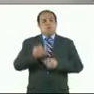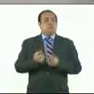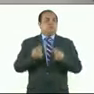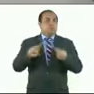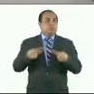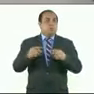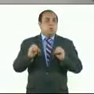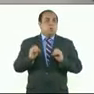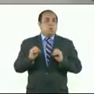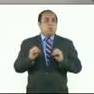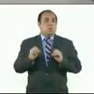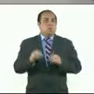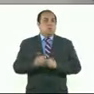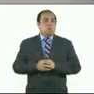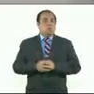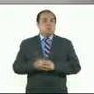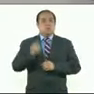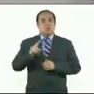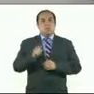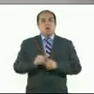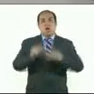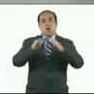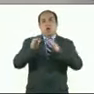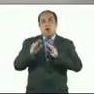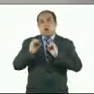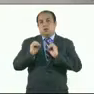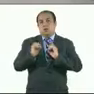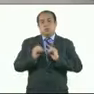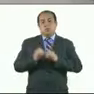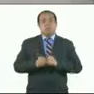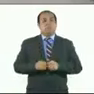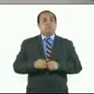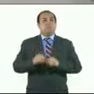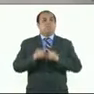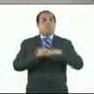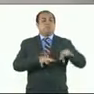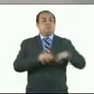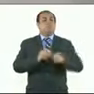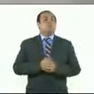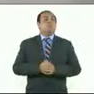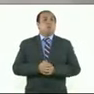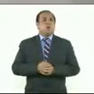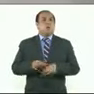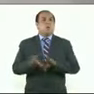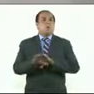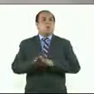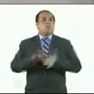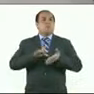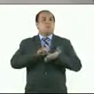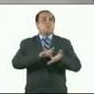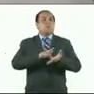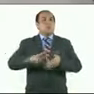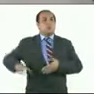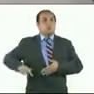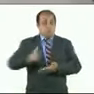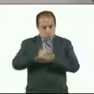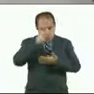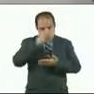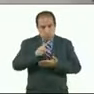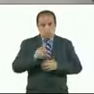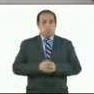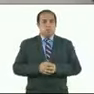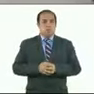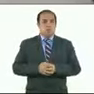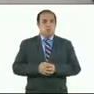también han pues perdido su patrimonio. ¿Ahí cómo se les va a apoyar? ¿Cómo va a entrar el gobierno capitalino? Ya sea lo que